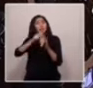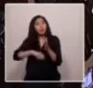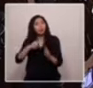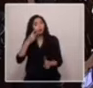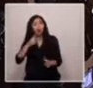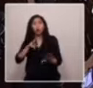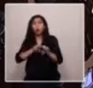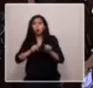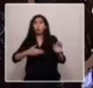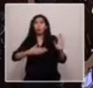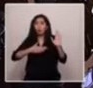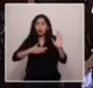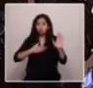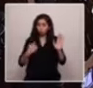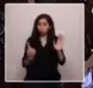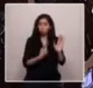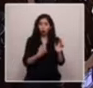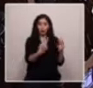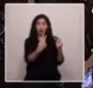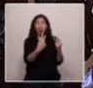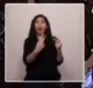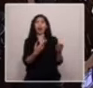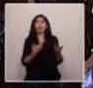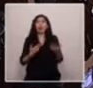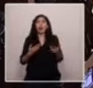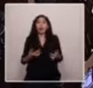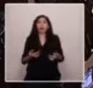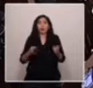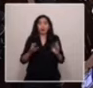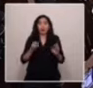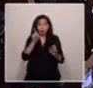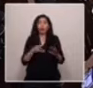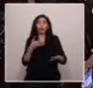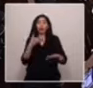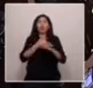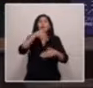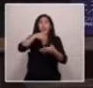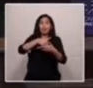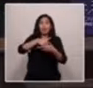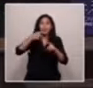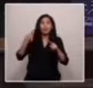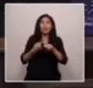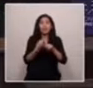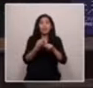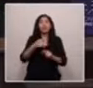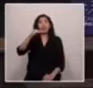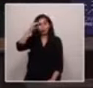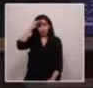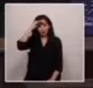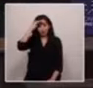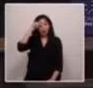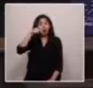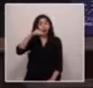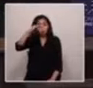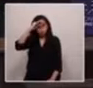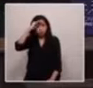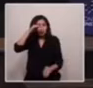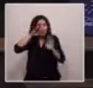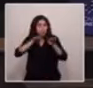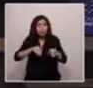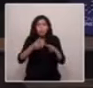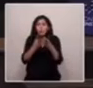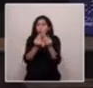decidió darnos una oportunidad, ir a votar y volver a confiar. Confianza que nos dieron millones de ciudadanos chilenos